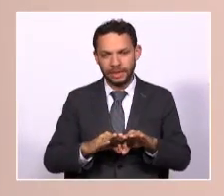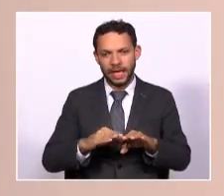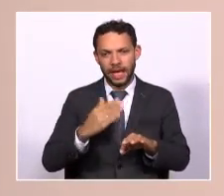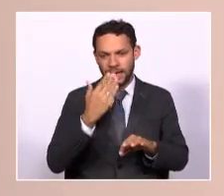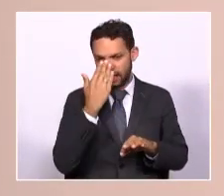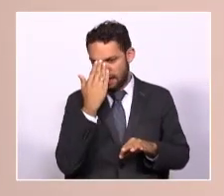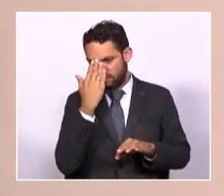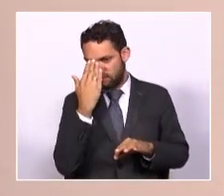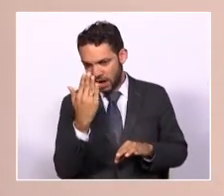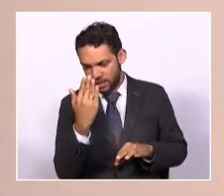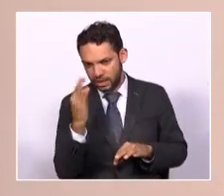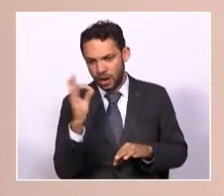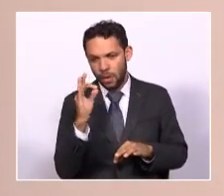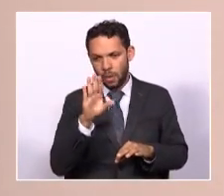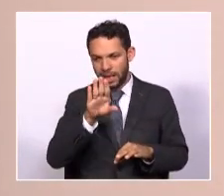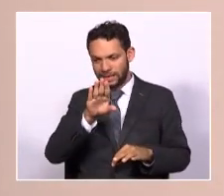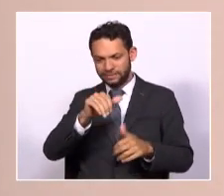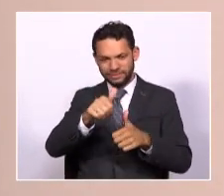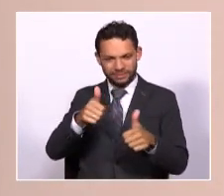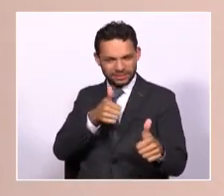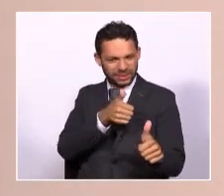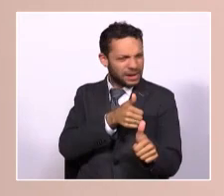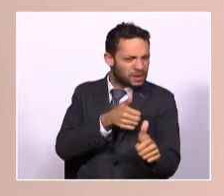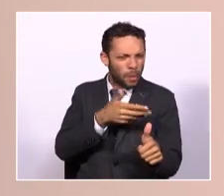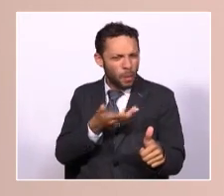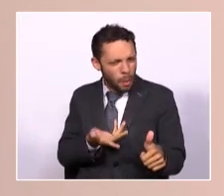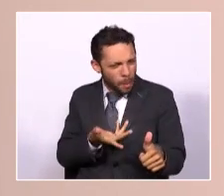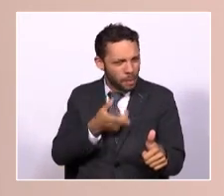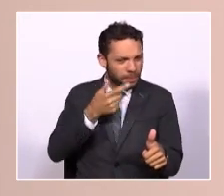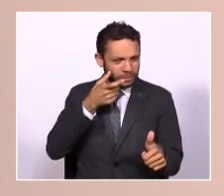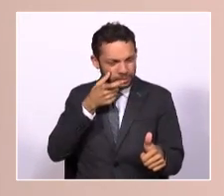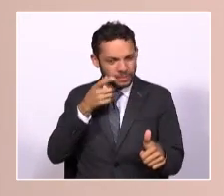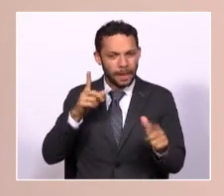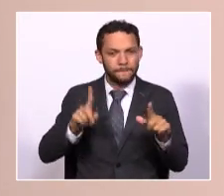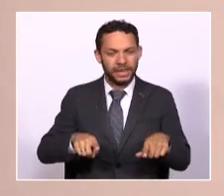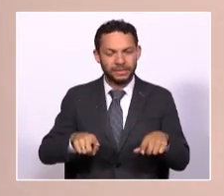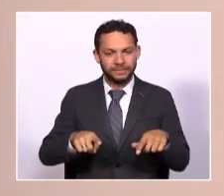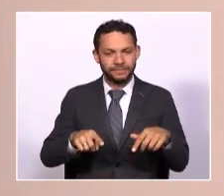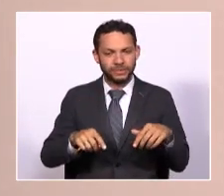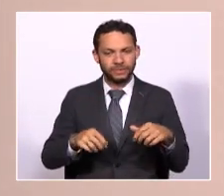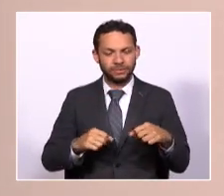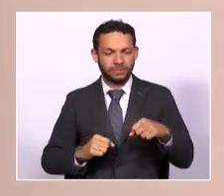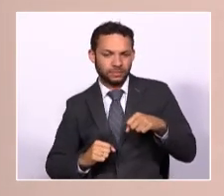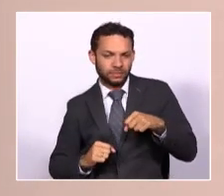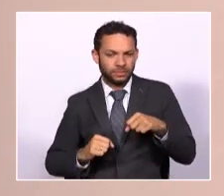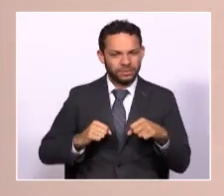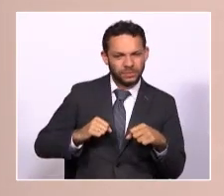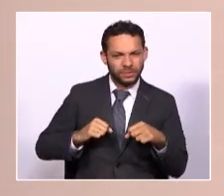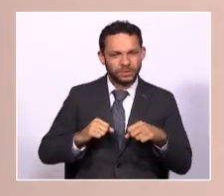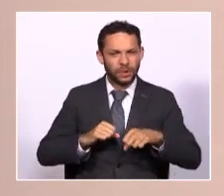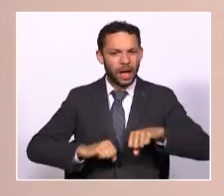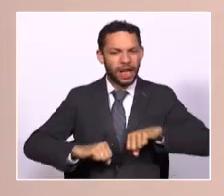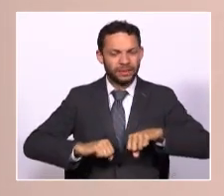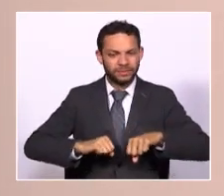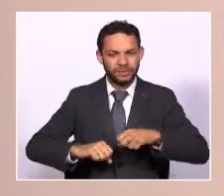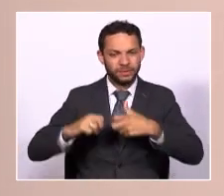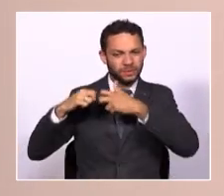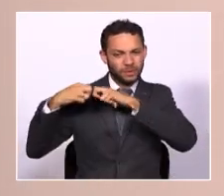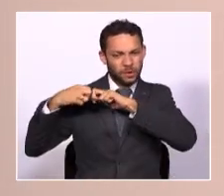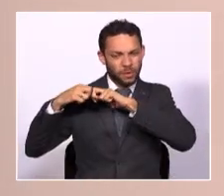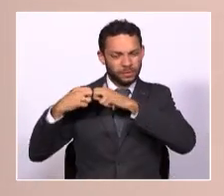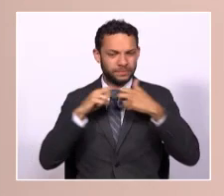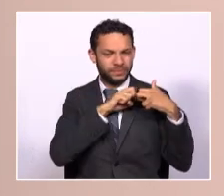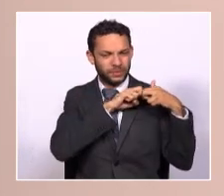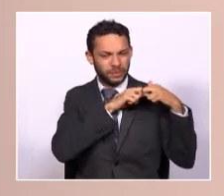adelante. Lo siguiente es ver la simetría que vemos en los hombros. En la mayoría de los casos siempre vamos a ver que un hombro tiene más ascenso que